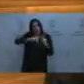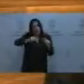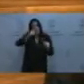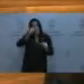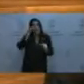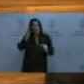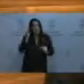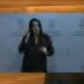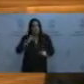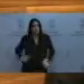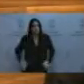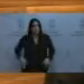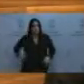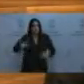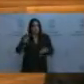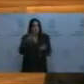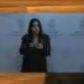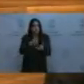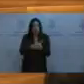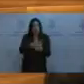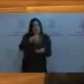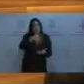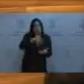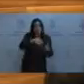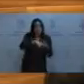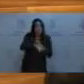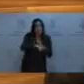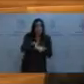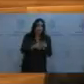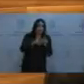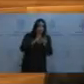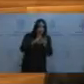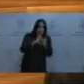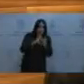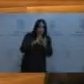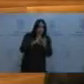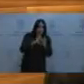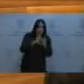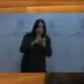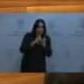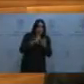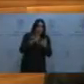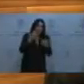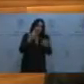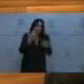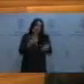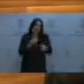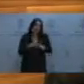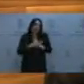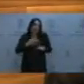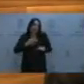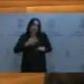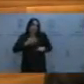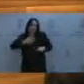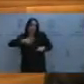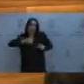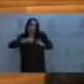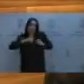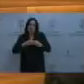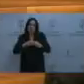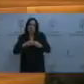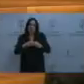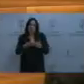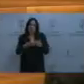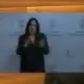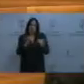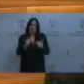bolso, que es lo que va a ocurrir, por una mala gestión que no tiene o no genera, por lo menos para nuestro grupo parlamentario, ninguna duda.